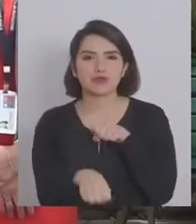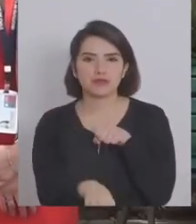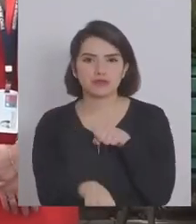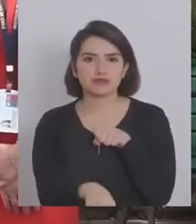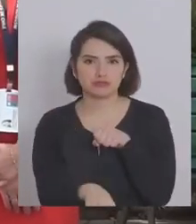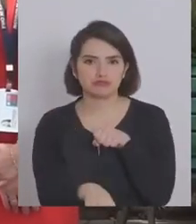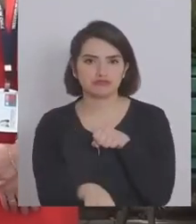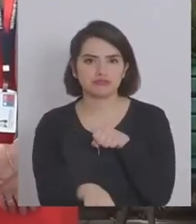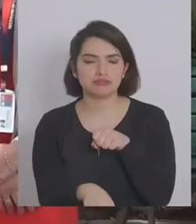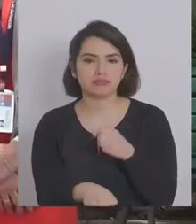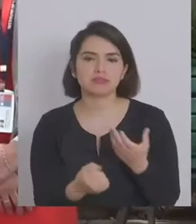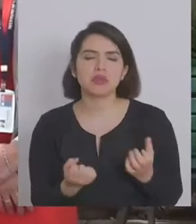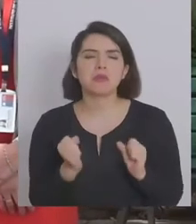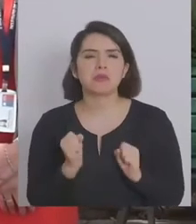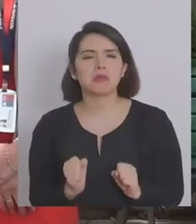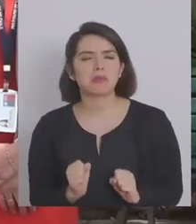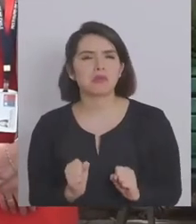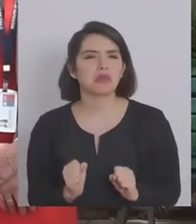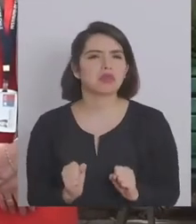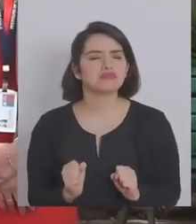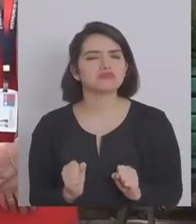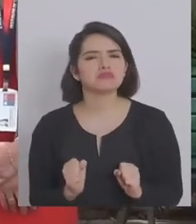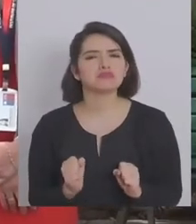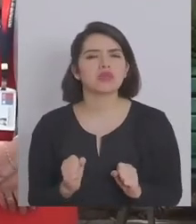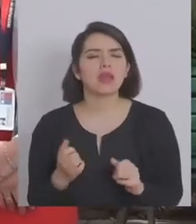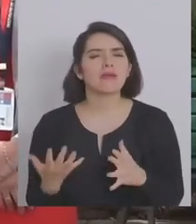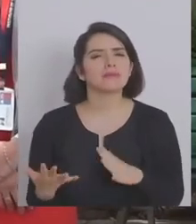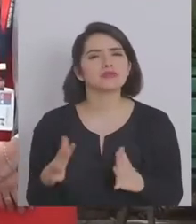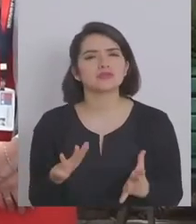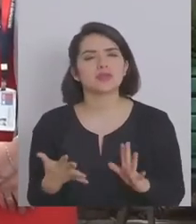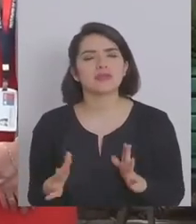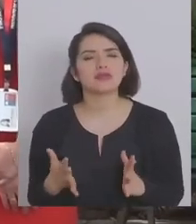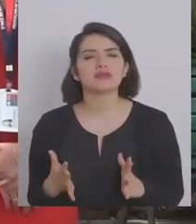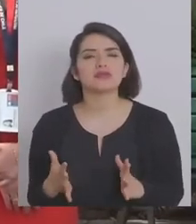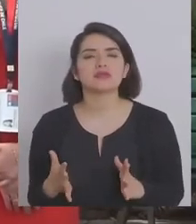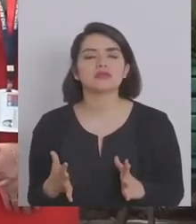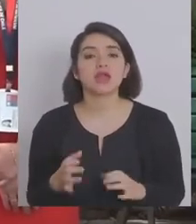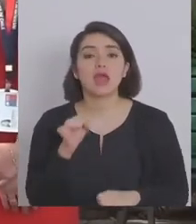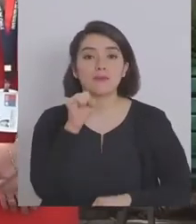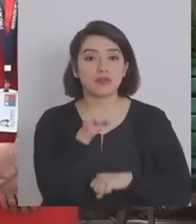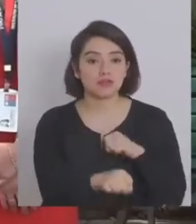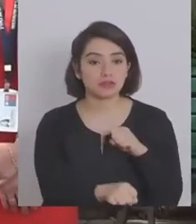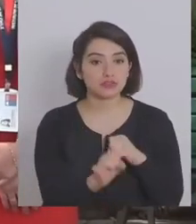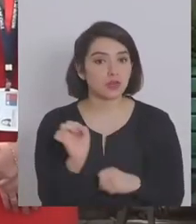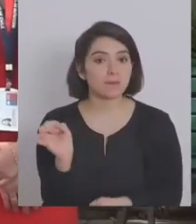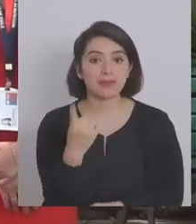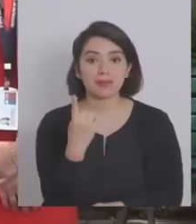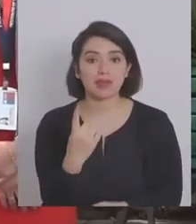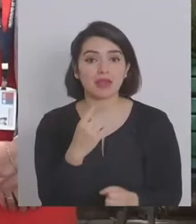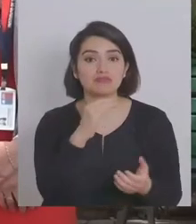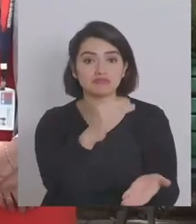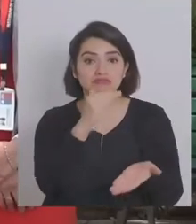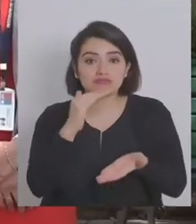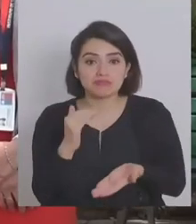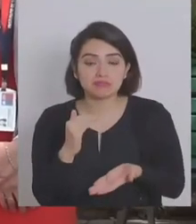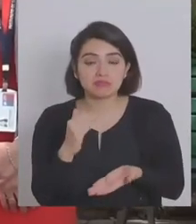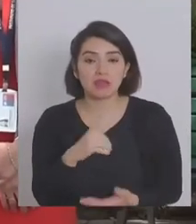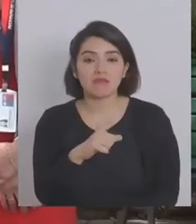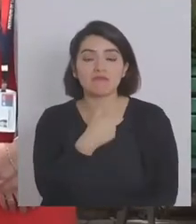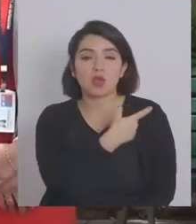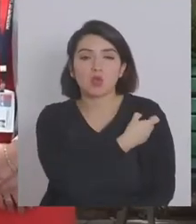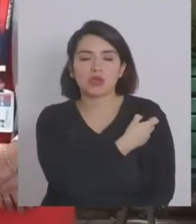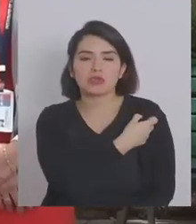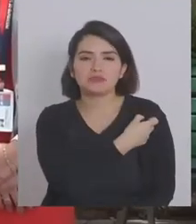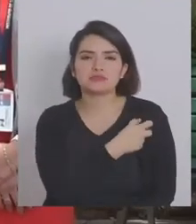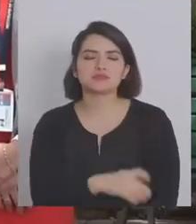dando. Uno podría esperar que aproximadamente entre la aprobación y la primera partida de vacunas ha pasado aproximadamente